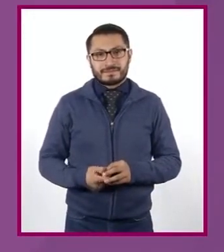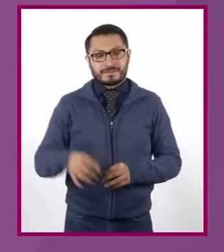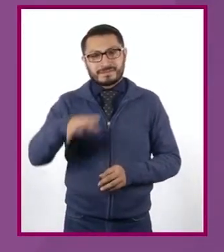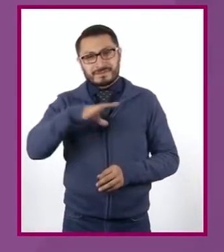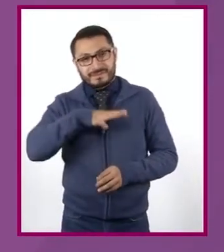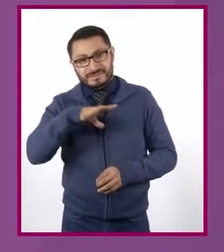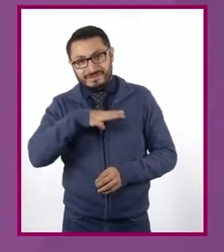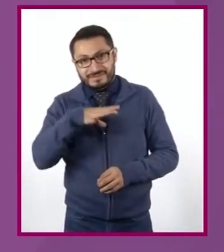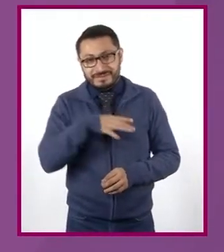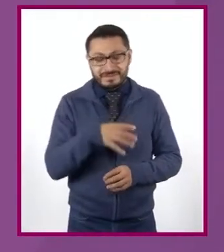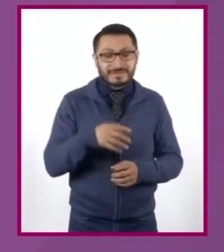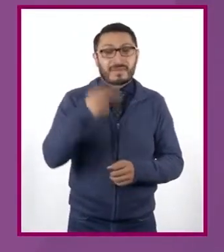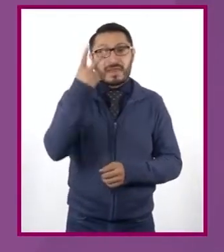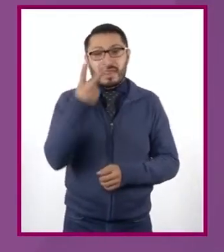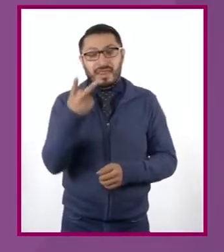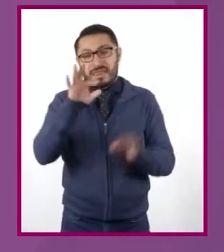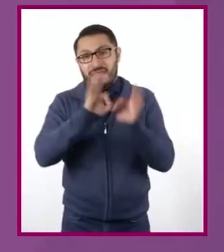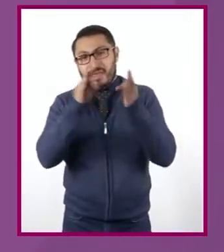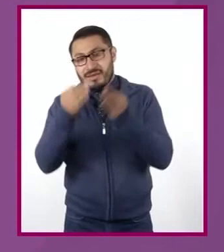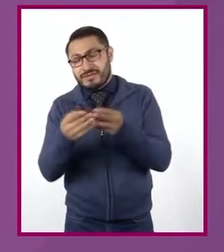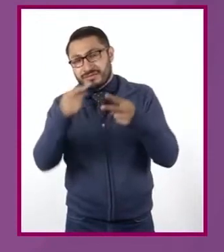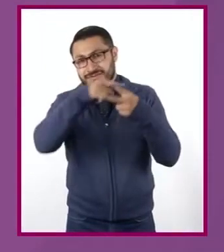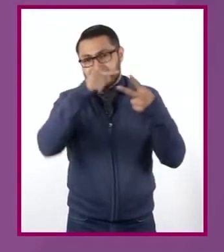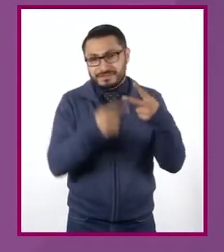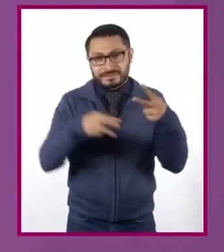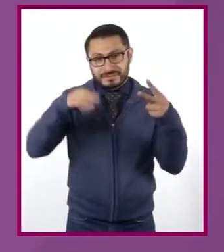Existen esencialmente dos tipos de modelos.